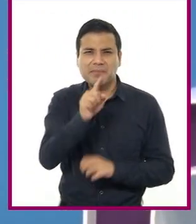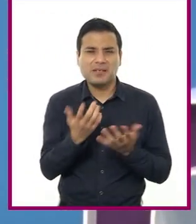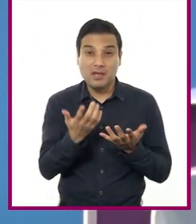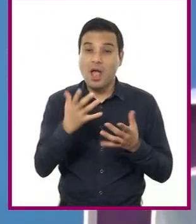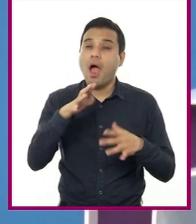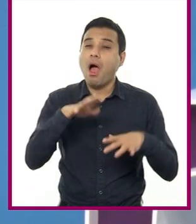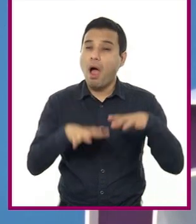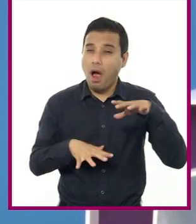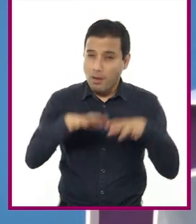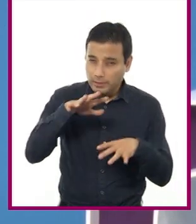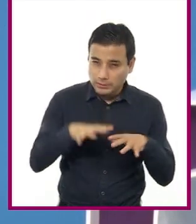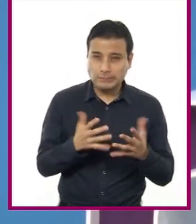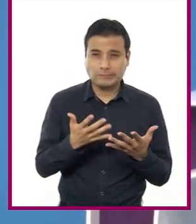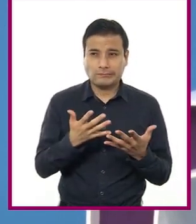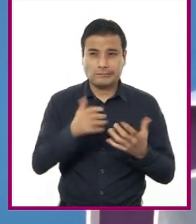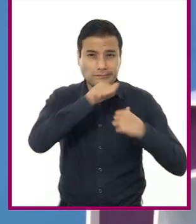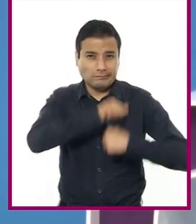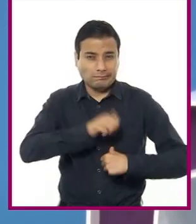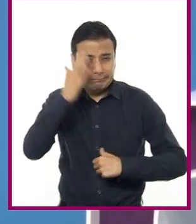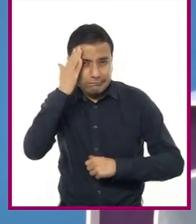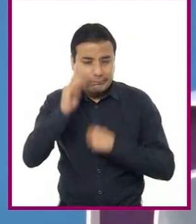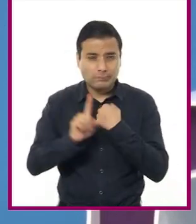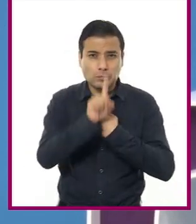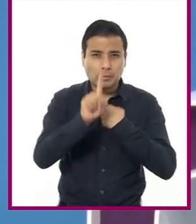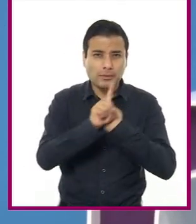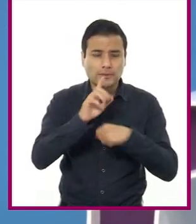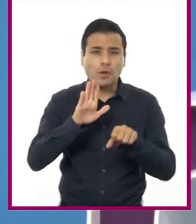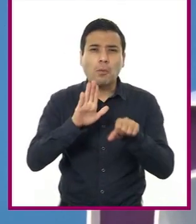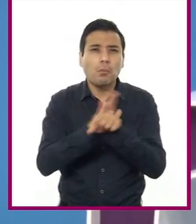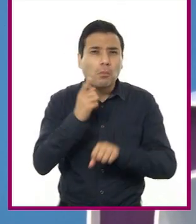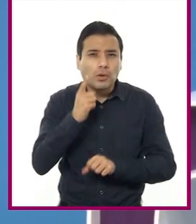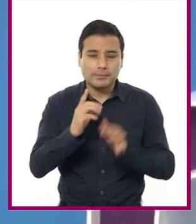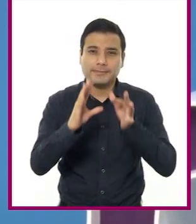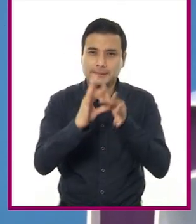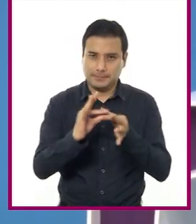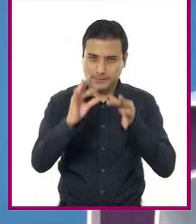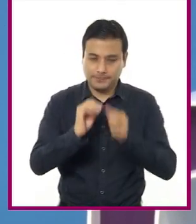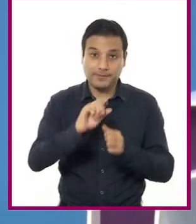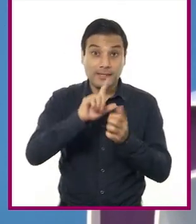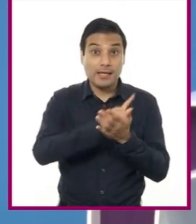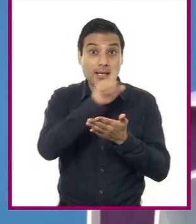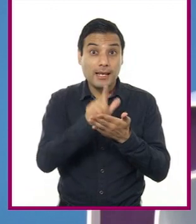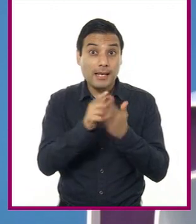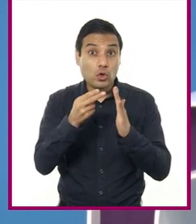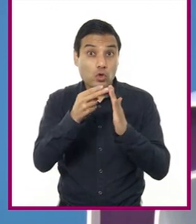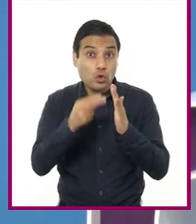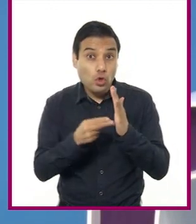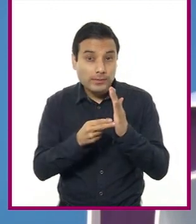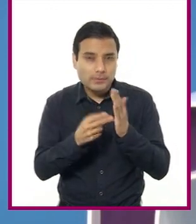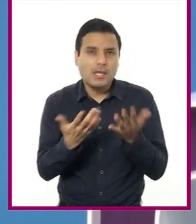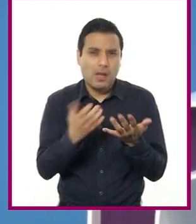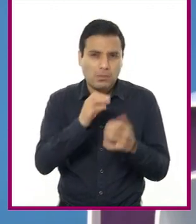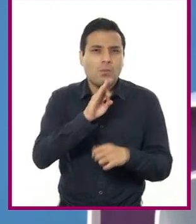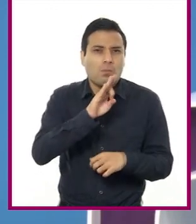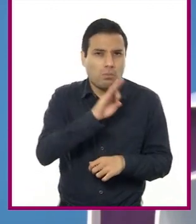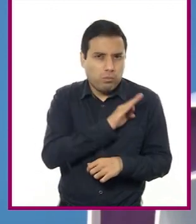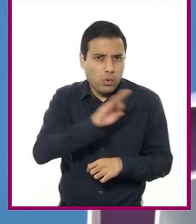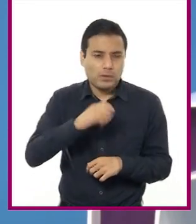puedan afectar. También comentaremos que las normas y leyes permiten demandar la destitución